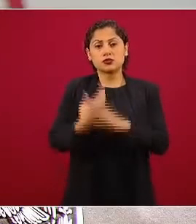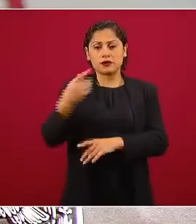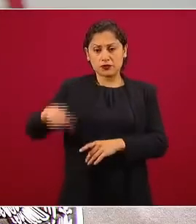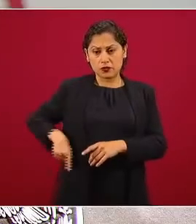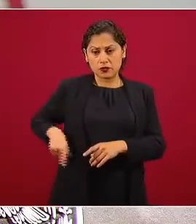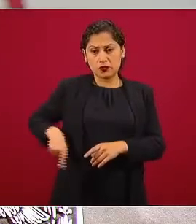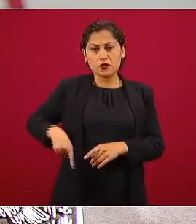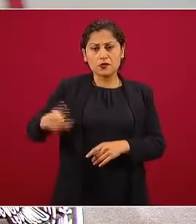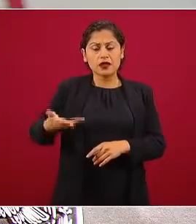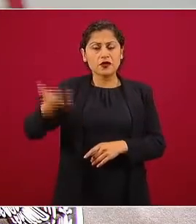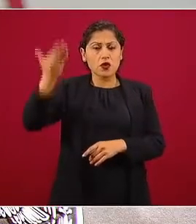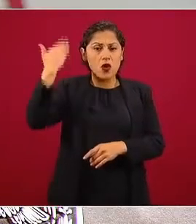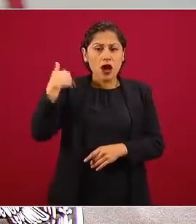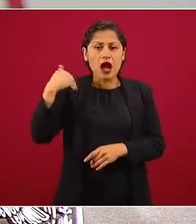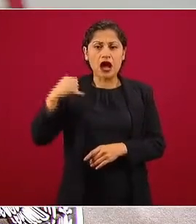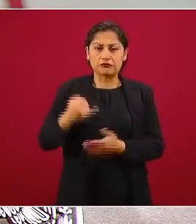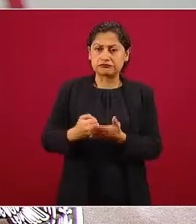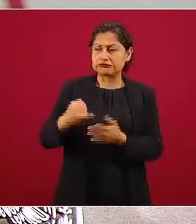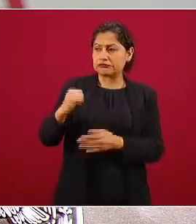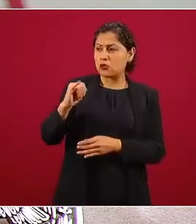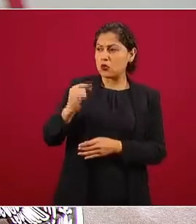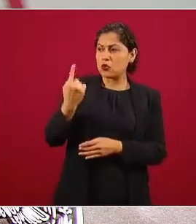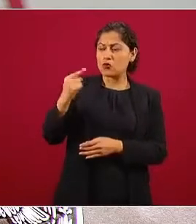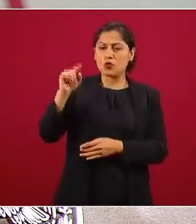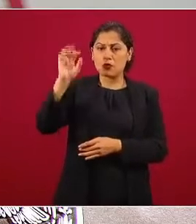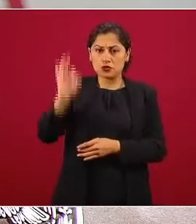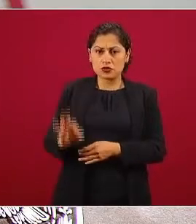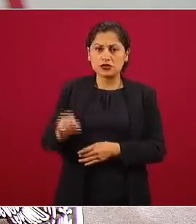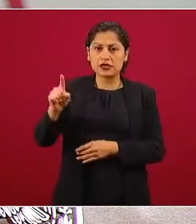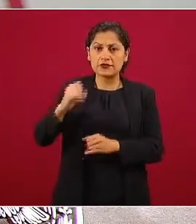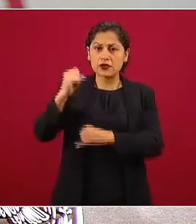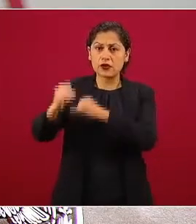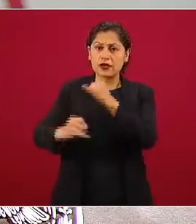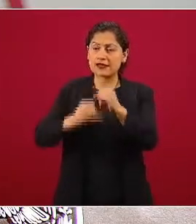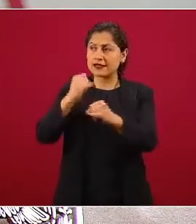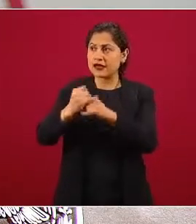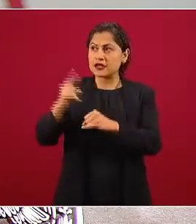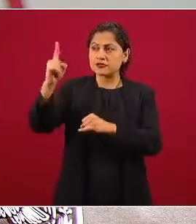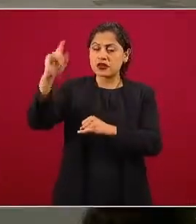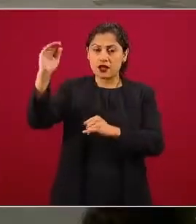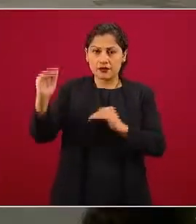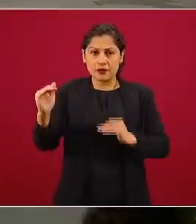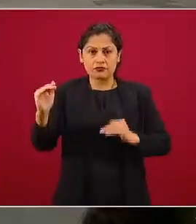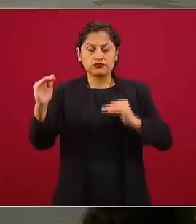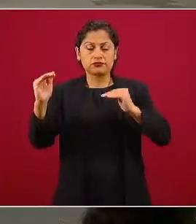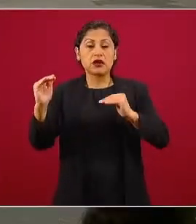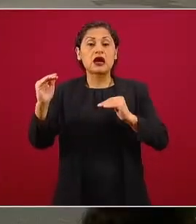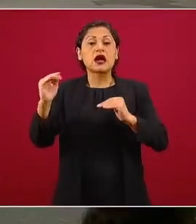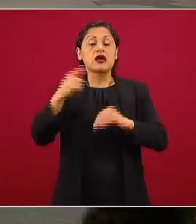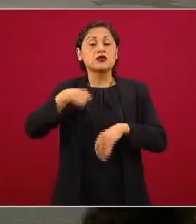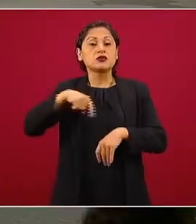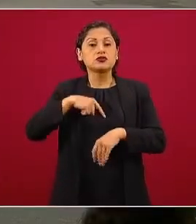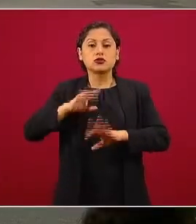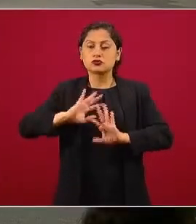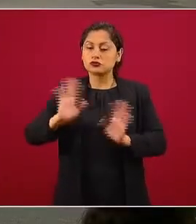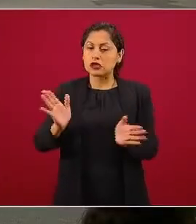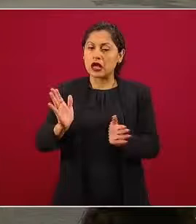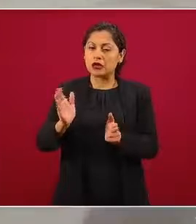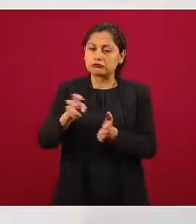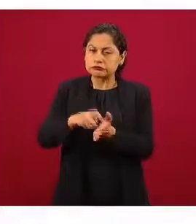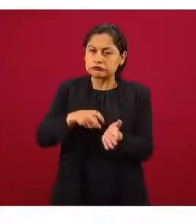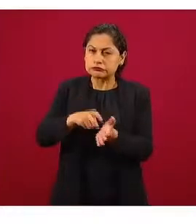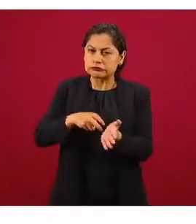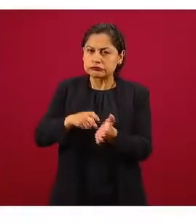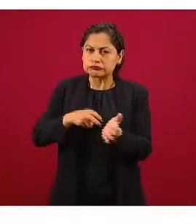que era relativamente alta para los estándares internacionales. Para el año 2019 logramos que bajara a menos del